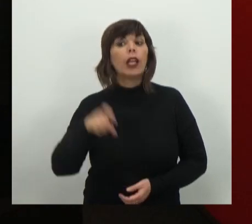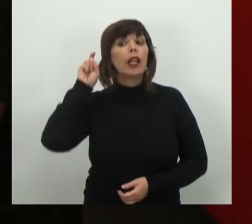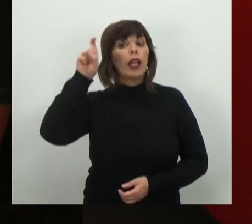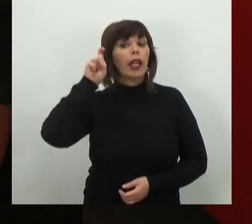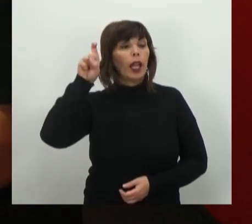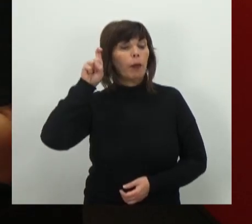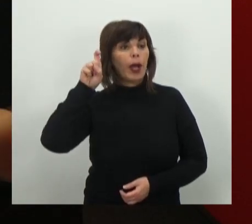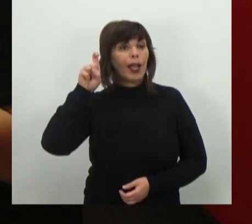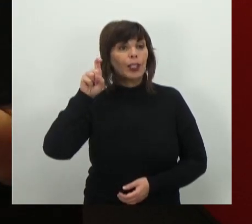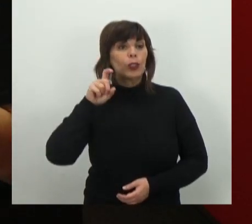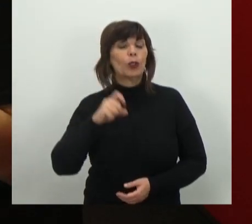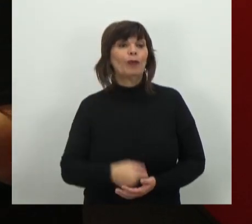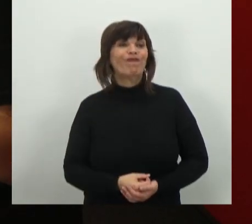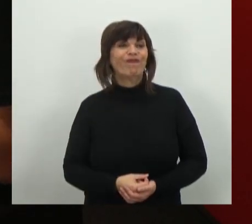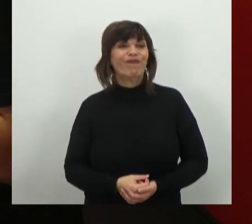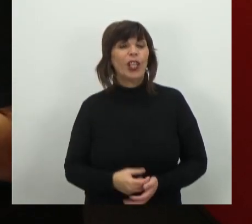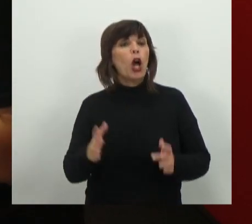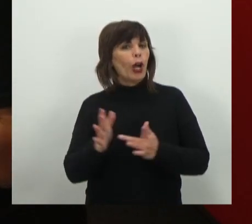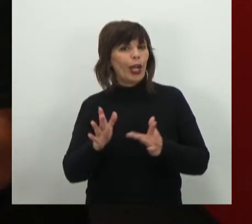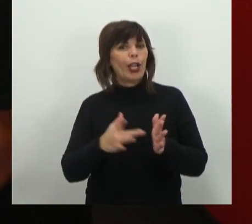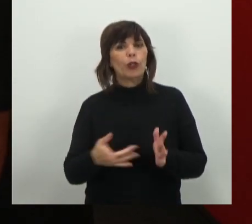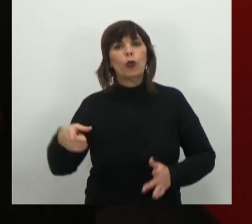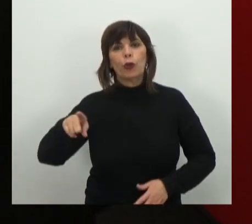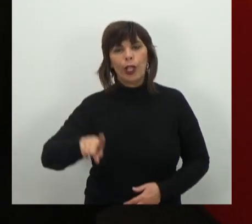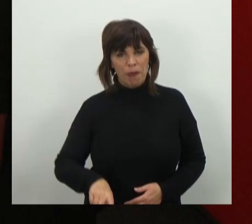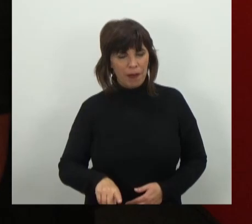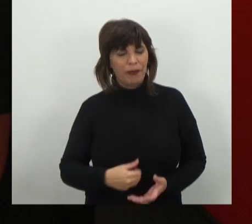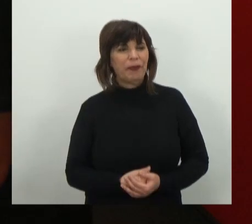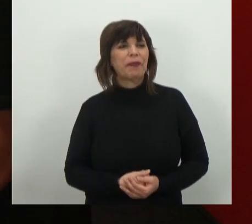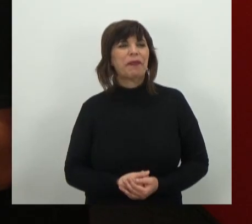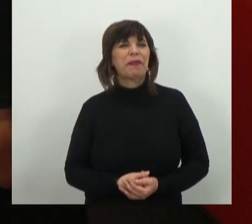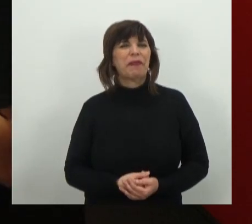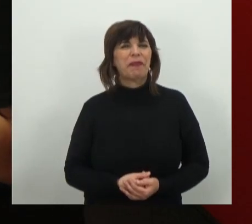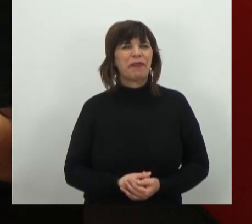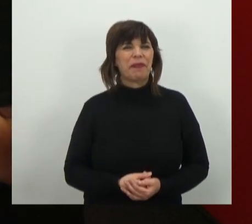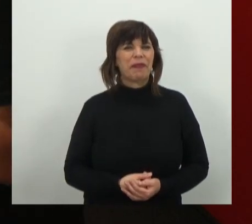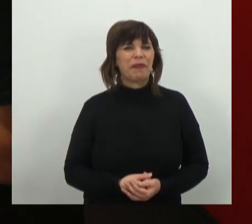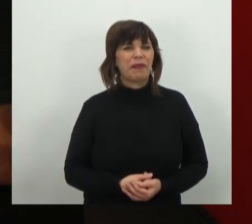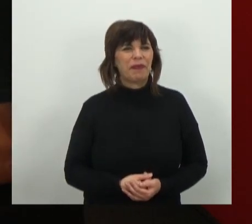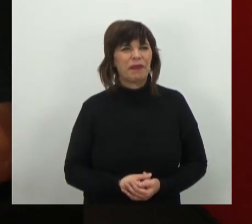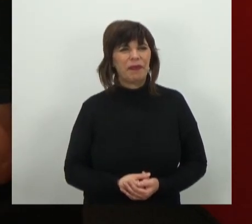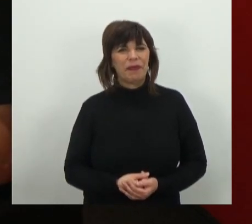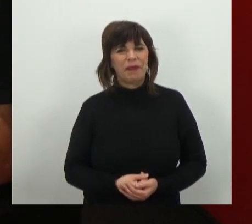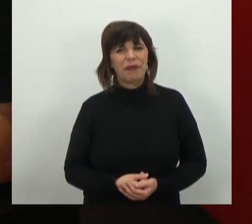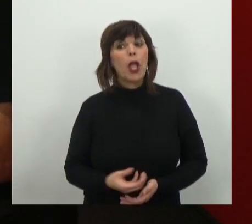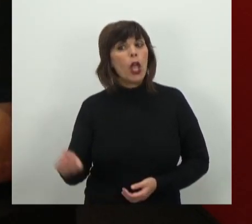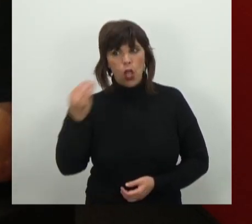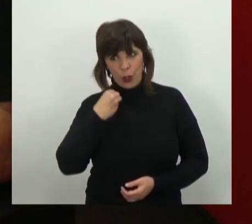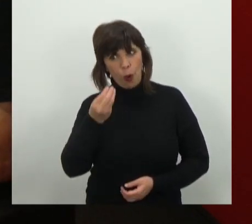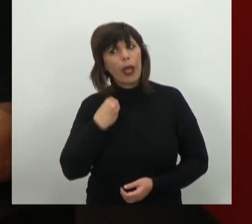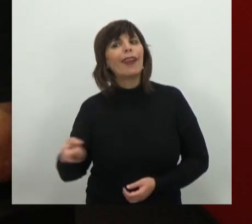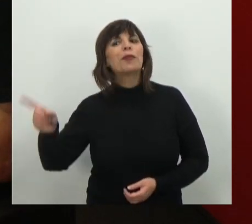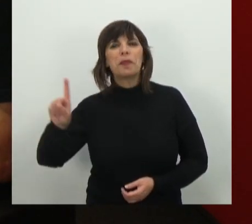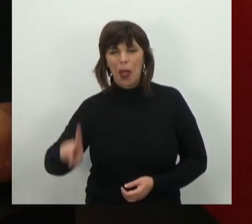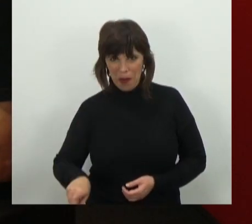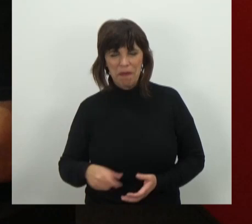le llamaban comelón. Y si Jesucristo era comelón, pues no quiero saber qué clase de leones eran los 12.